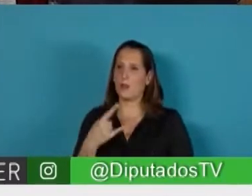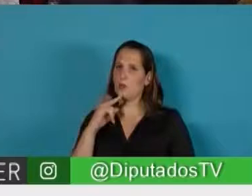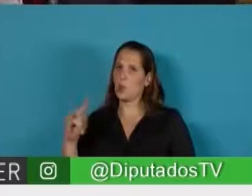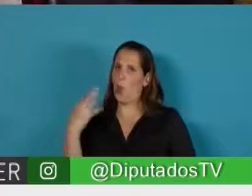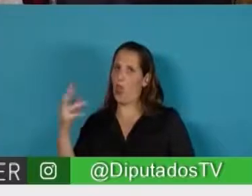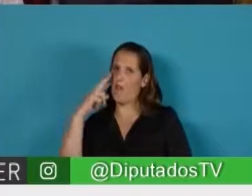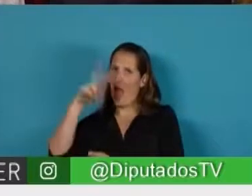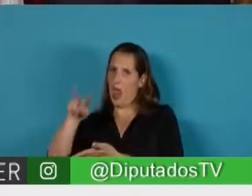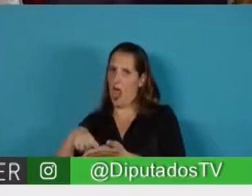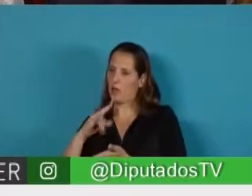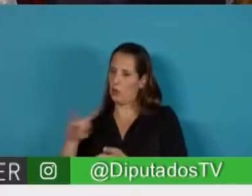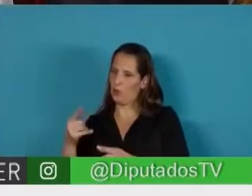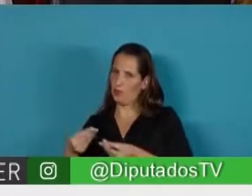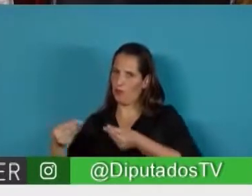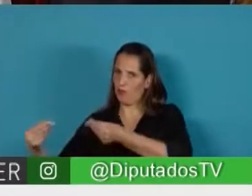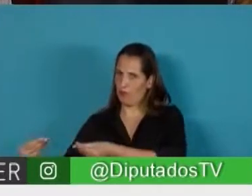lea.